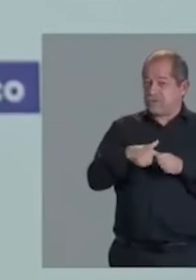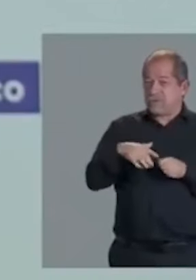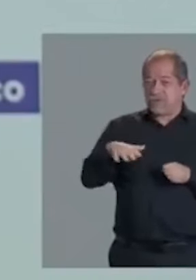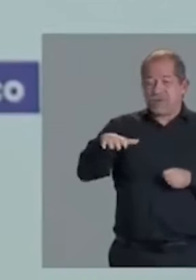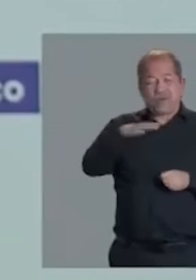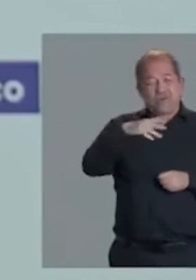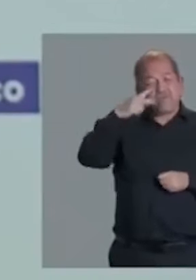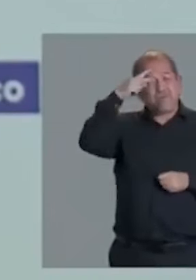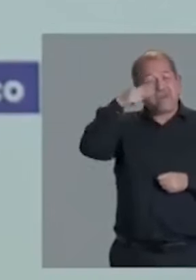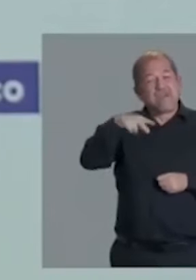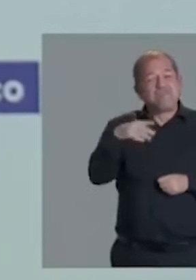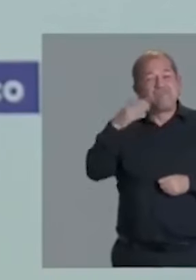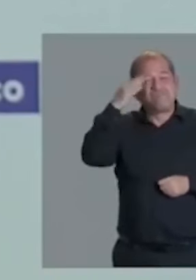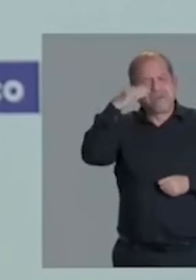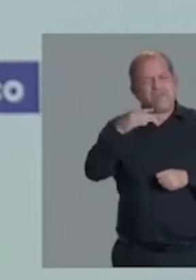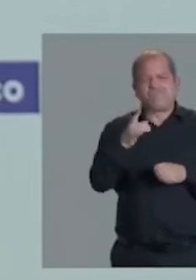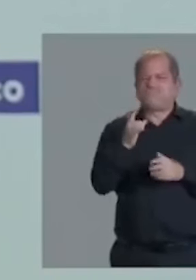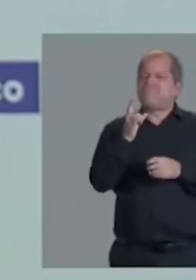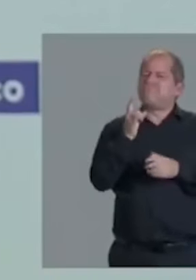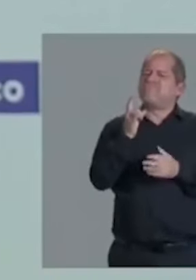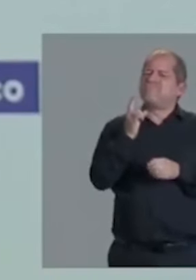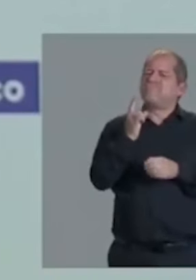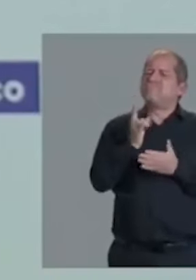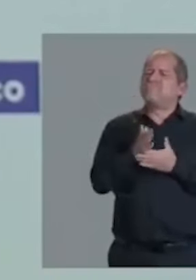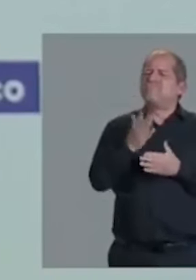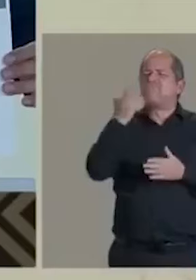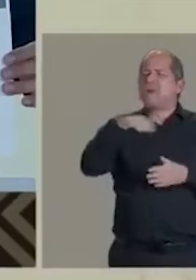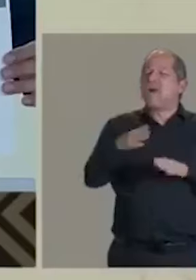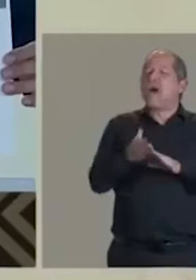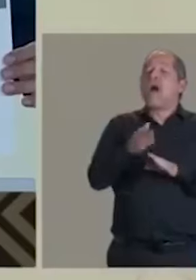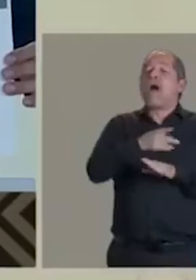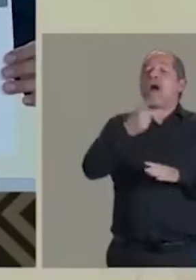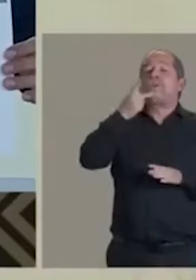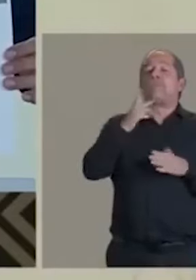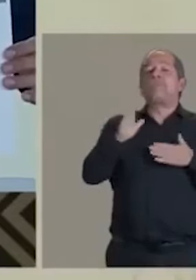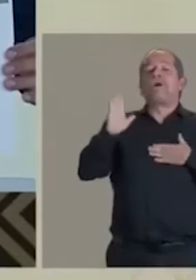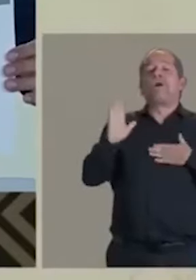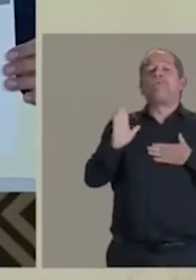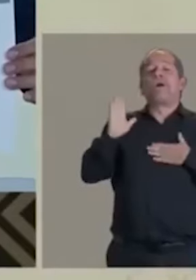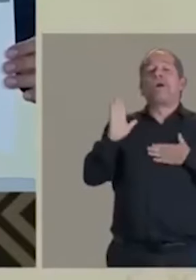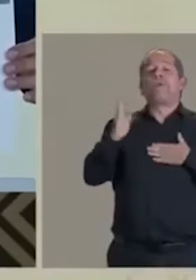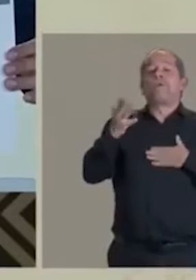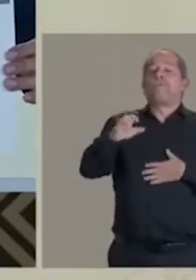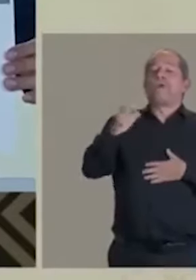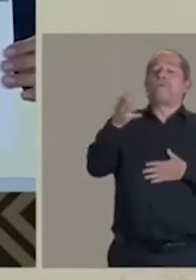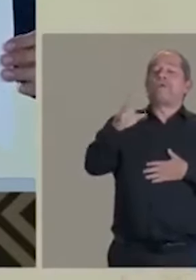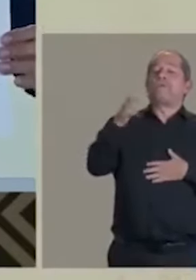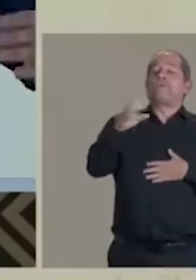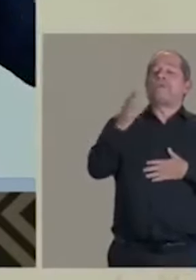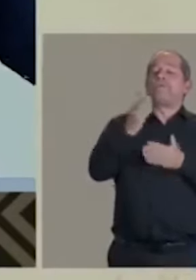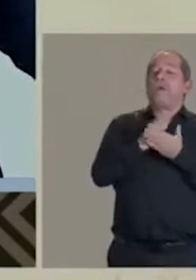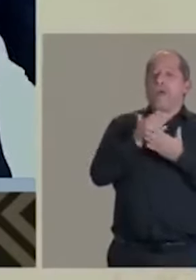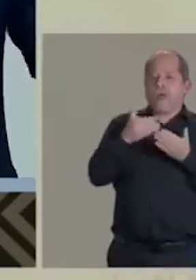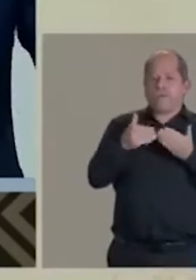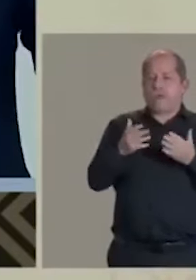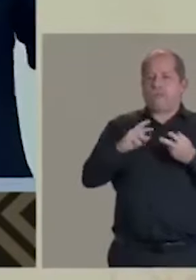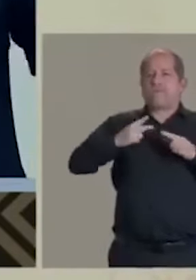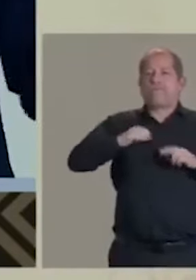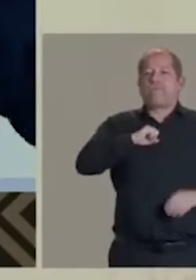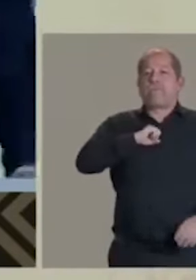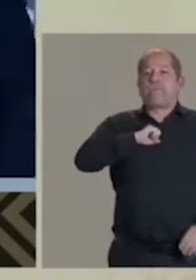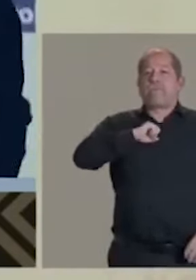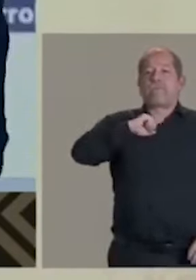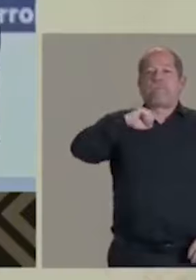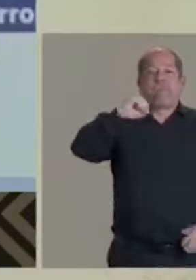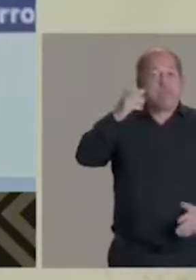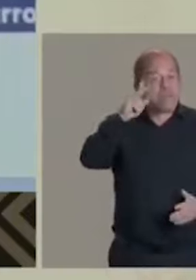se cumplió la promesa que se hizo en algún momento de bajarla a 10 pesos, de reducirla, y que incluso ha aumentado. Mientras en Estados Unidos,